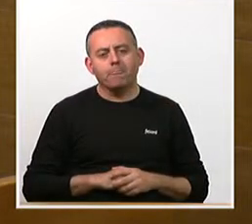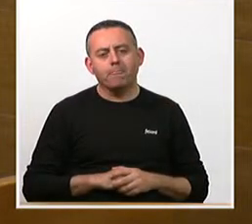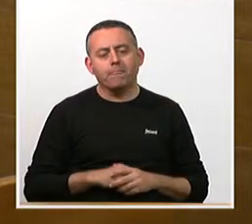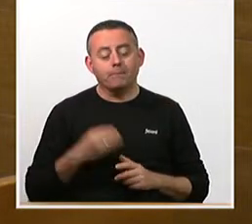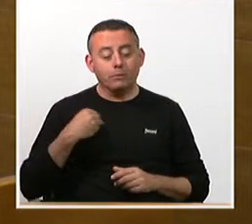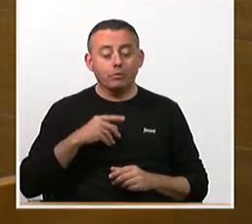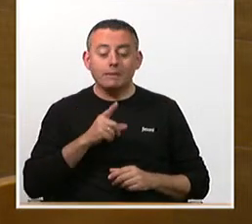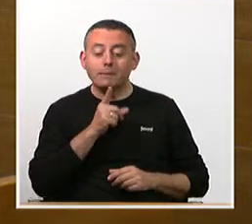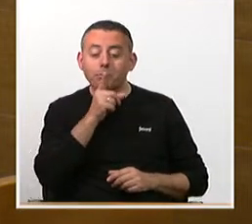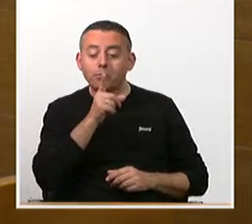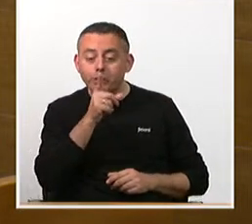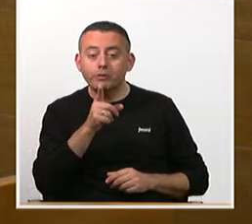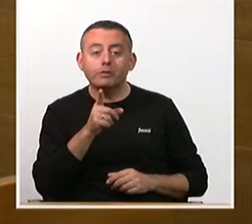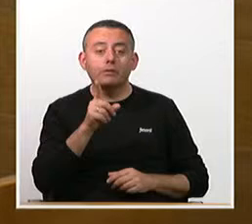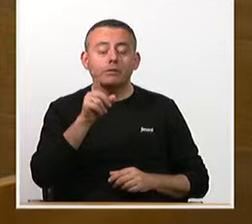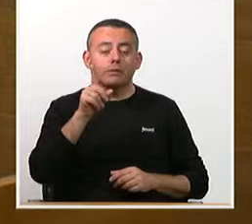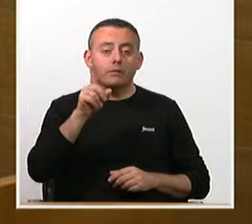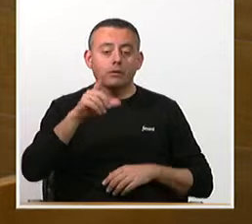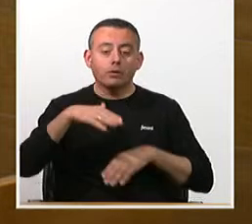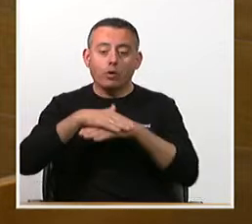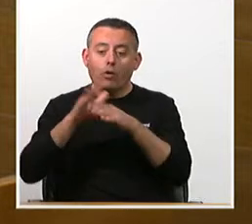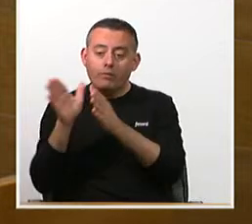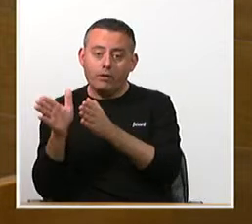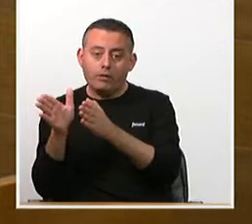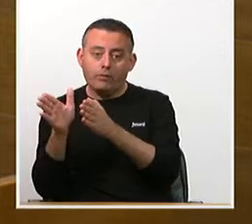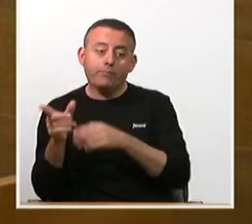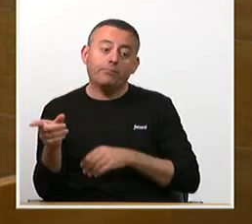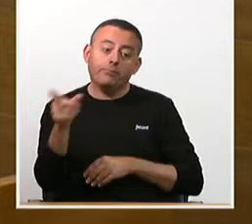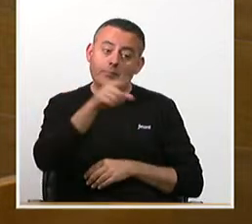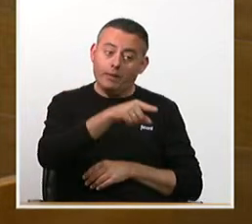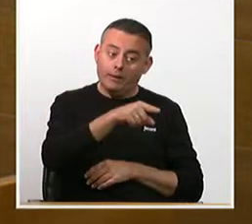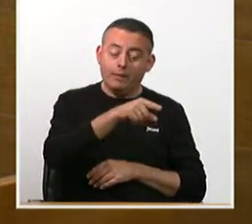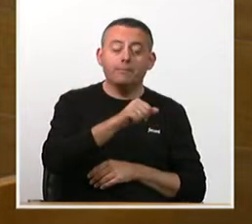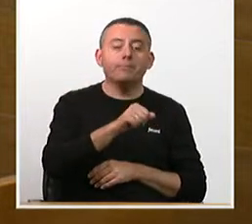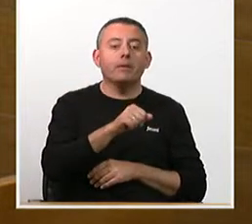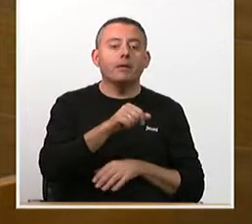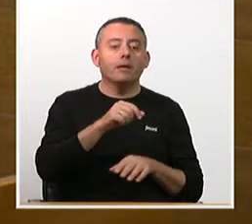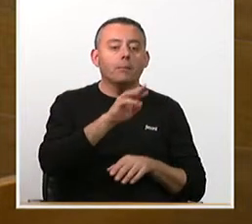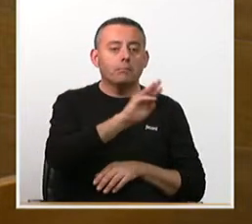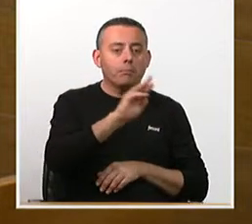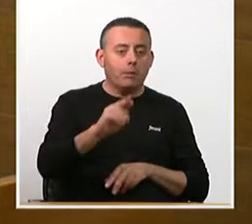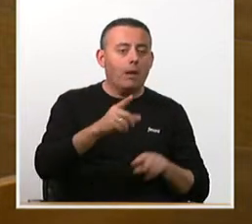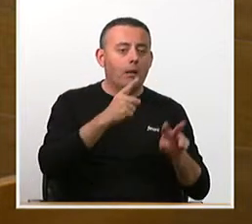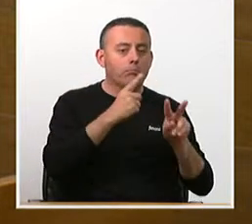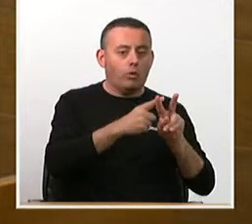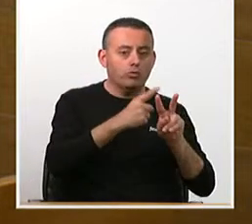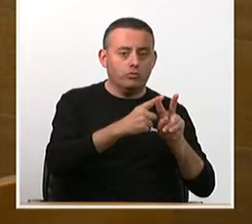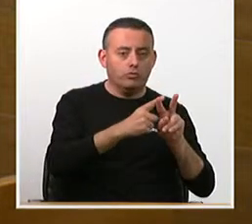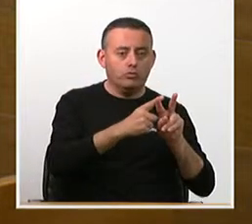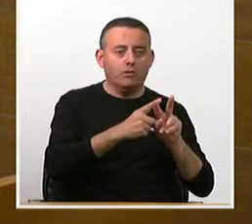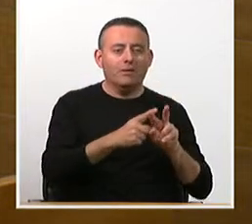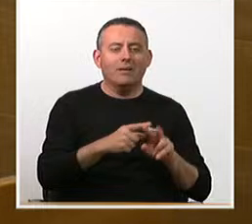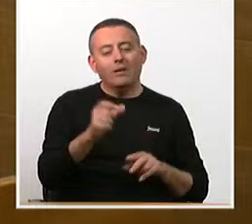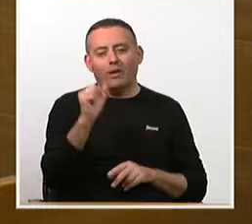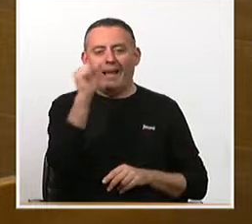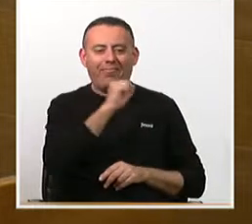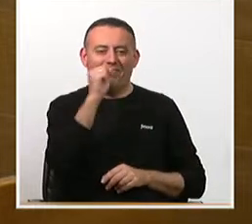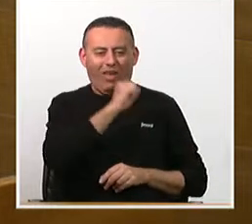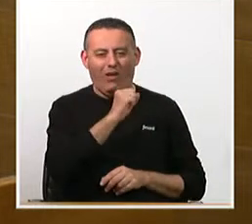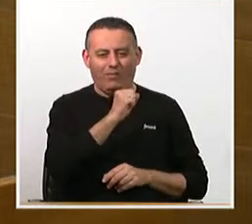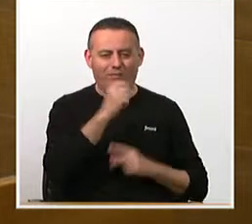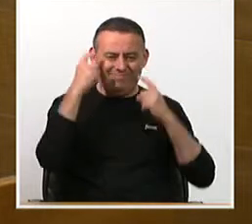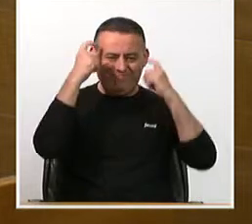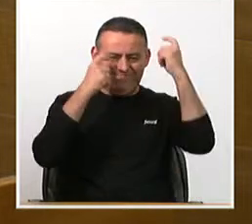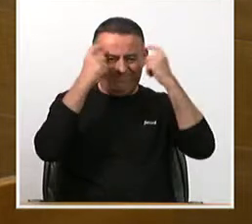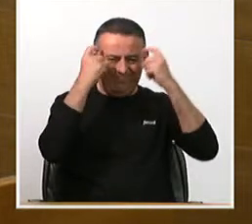y vox podría resumirse casi en la canción de un pasito para adelante las políticas del botanic y un paso para atrás